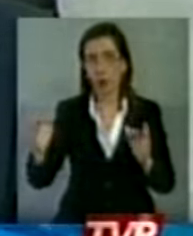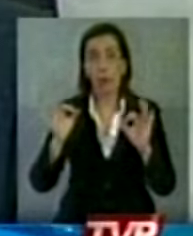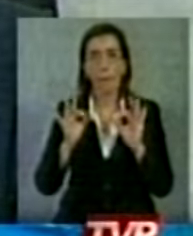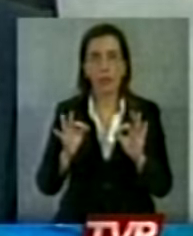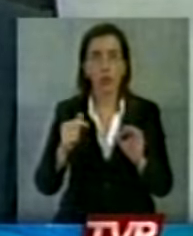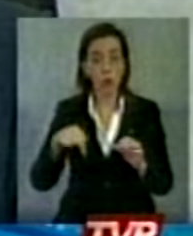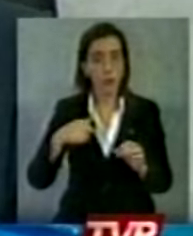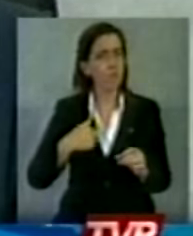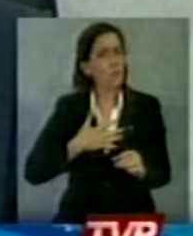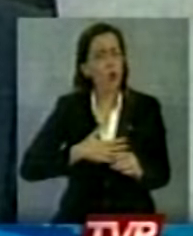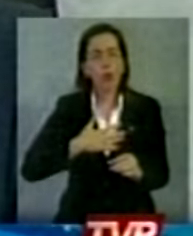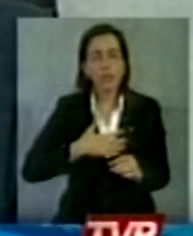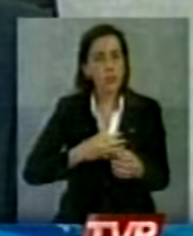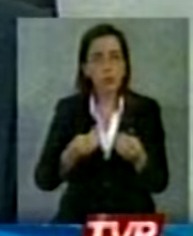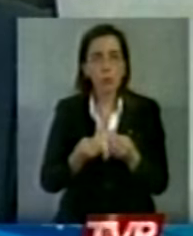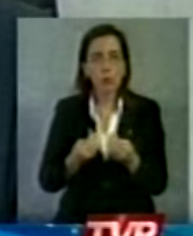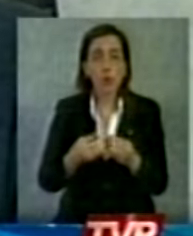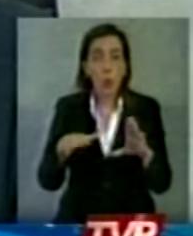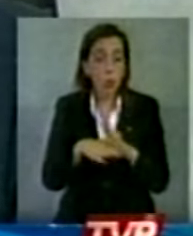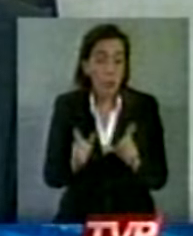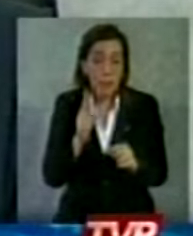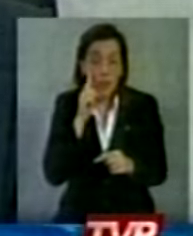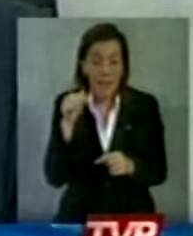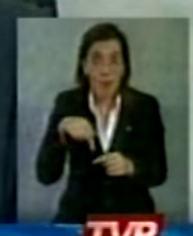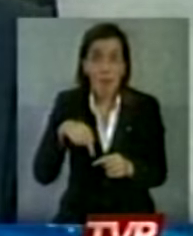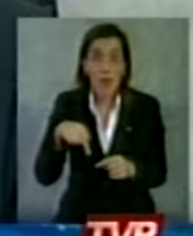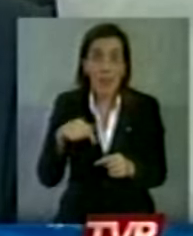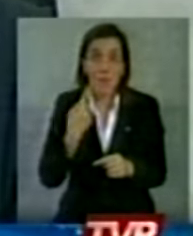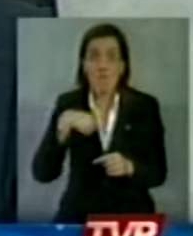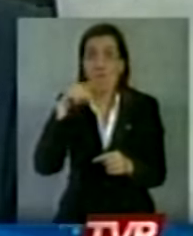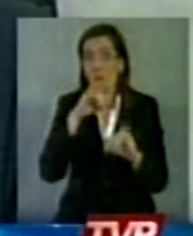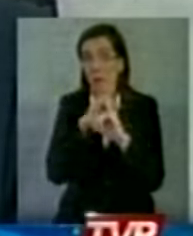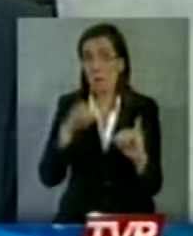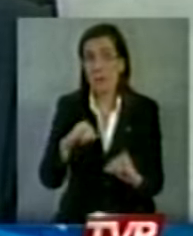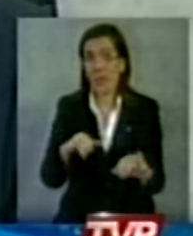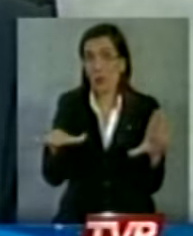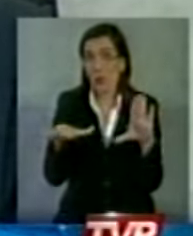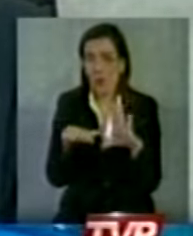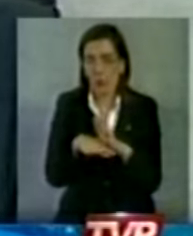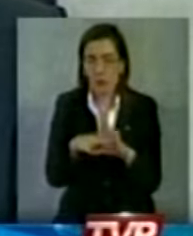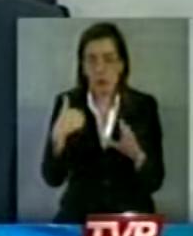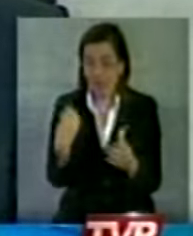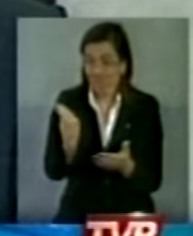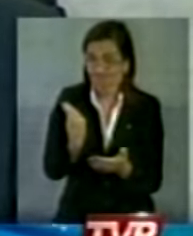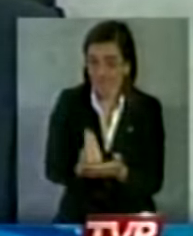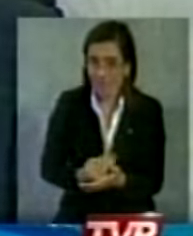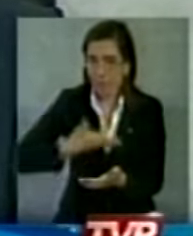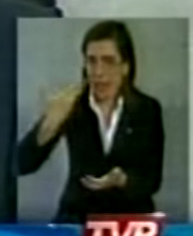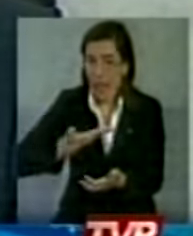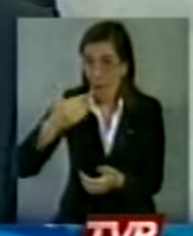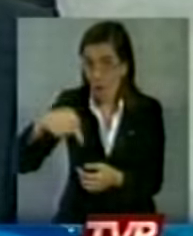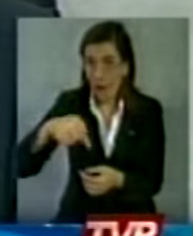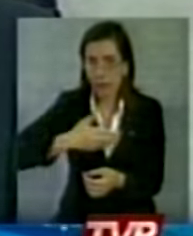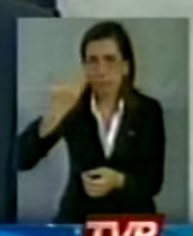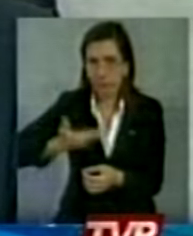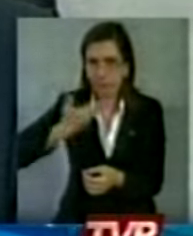ello celebramos que en este mismo día, ahora, en que yo estoy